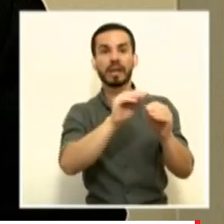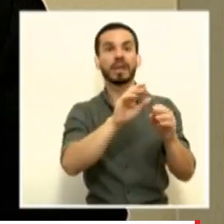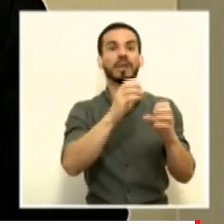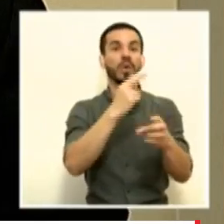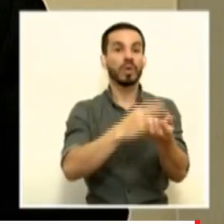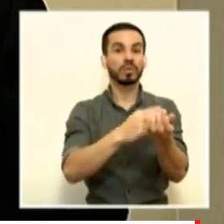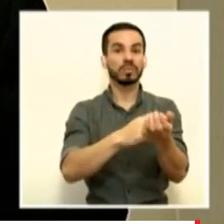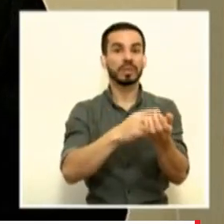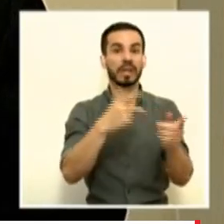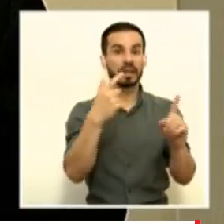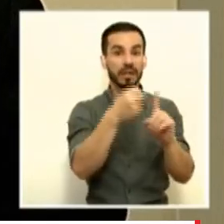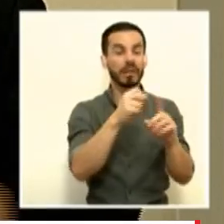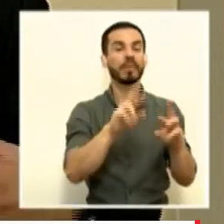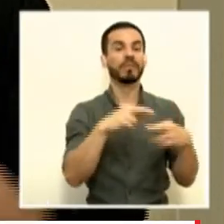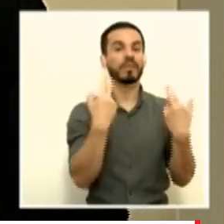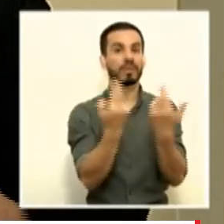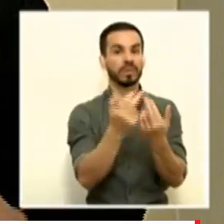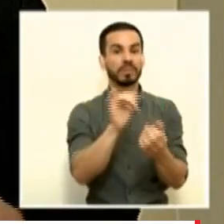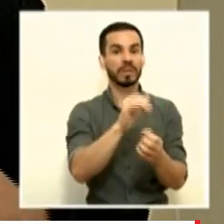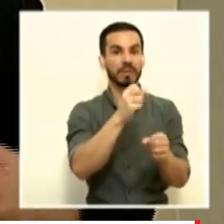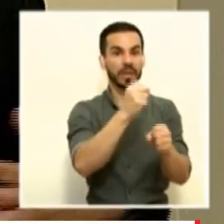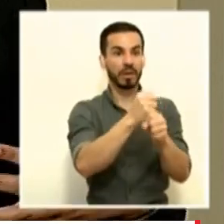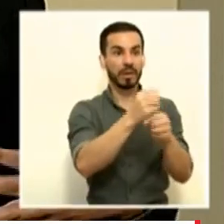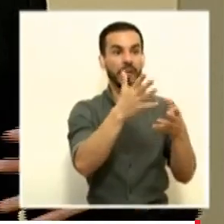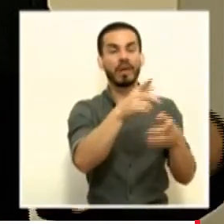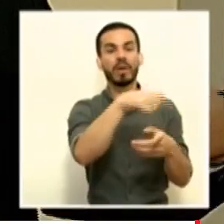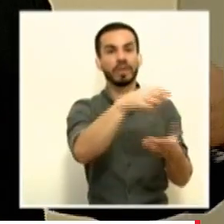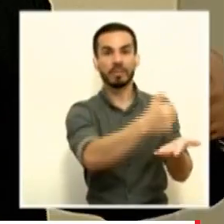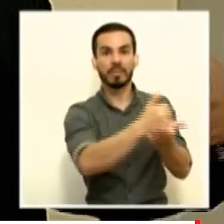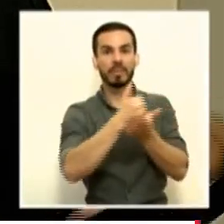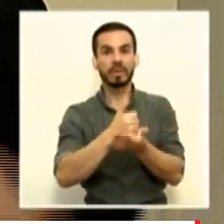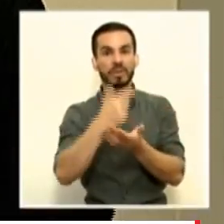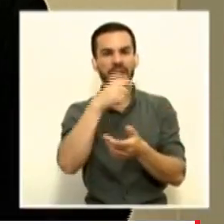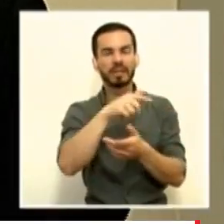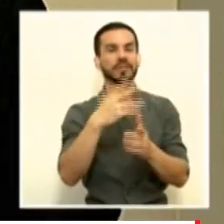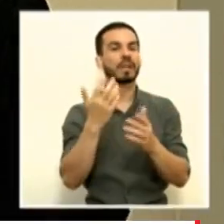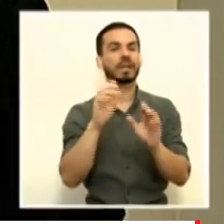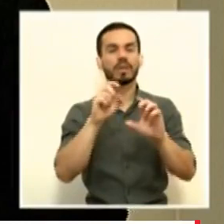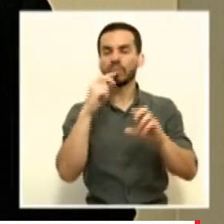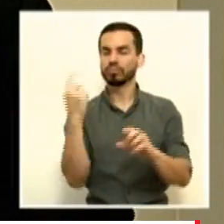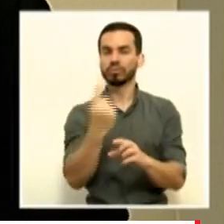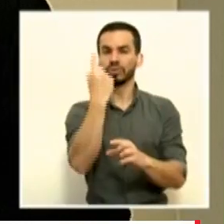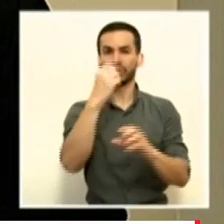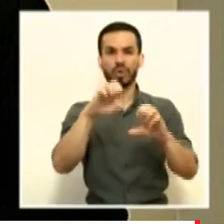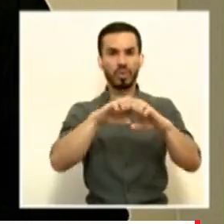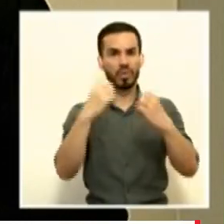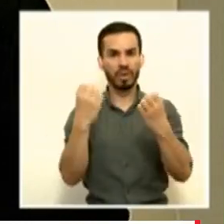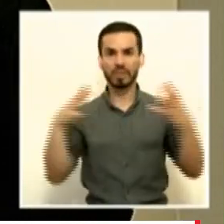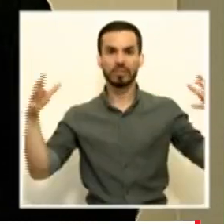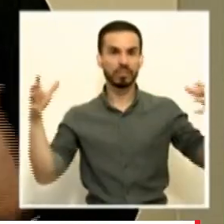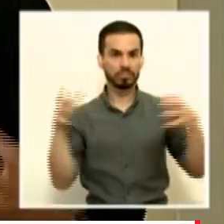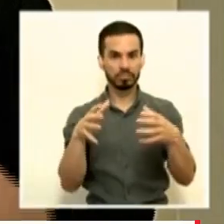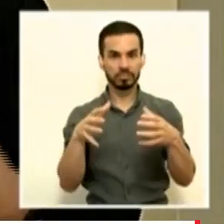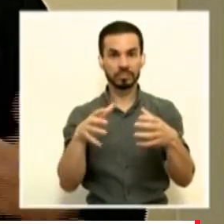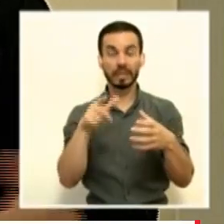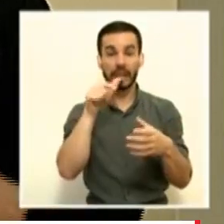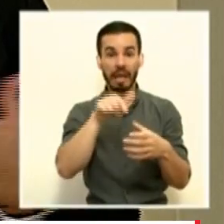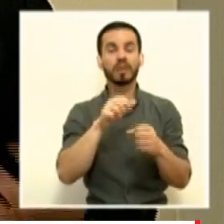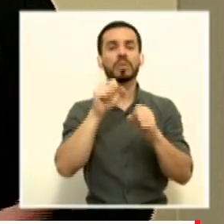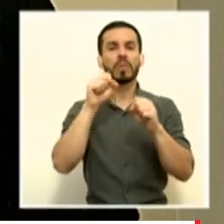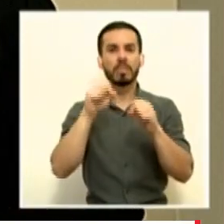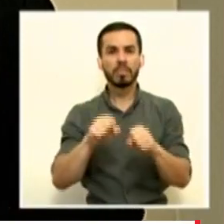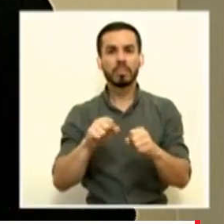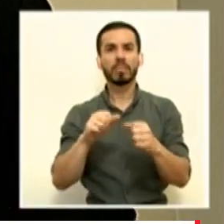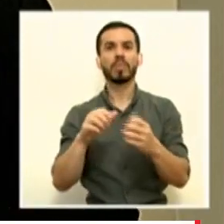para también reunirnos con el personal que nos va a ayudar. La idea es aquí hacer un solo equipo entre todos, y esto se